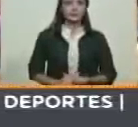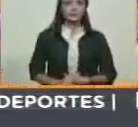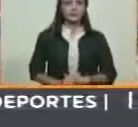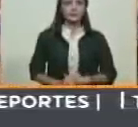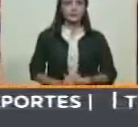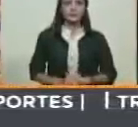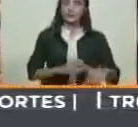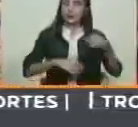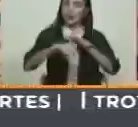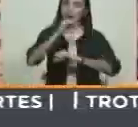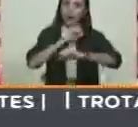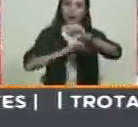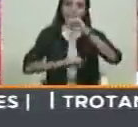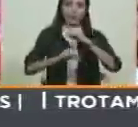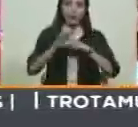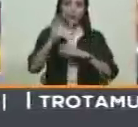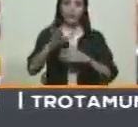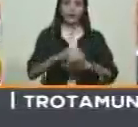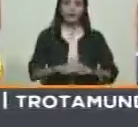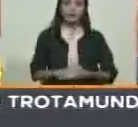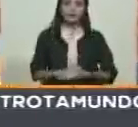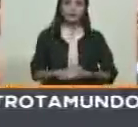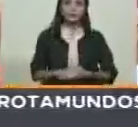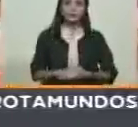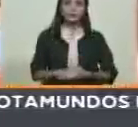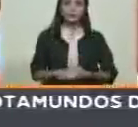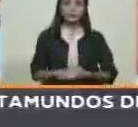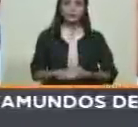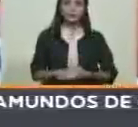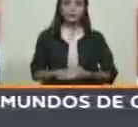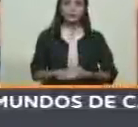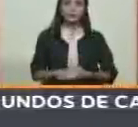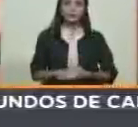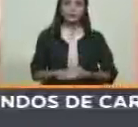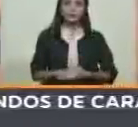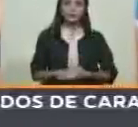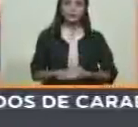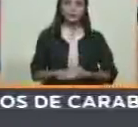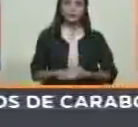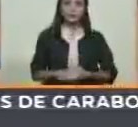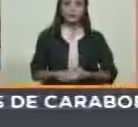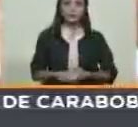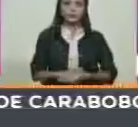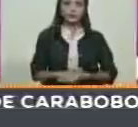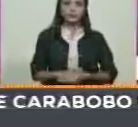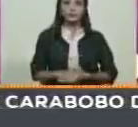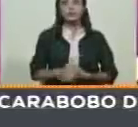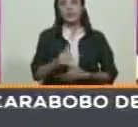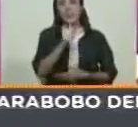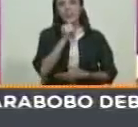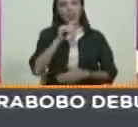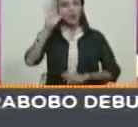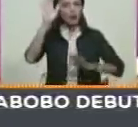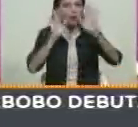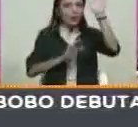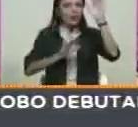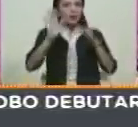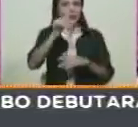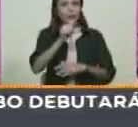para ir a esas nuevas victorias de nuestra patria levanten la mano